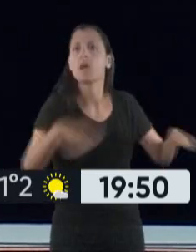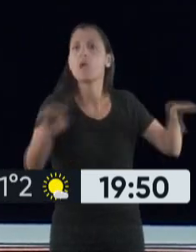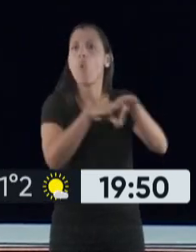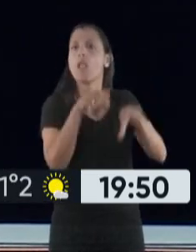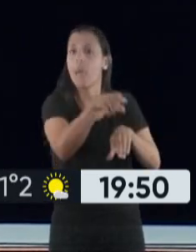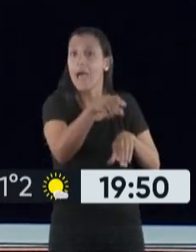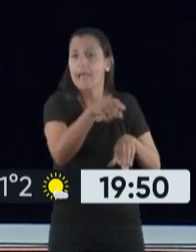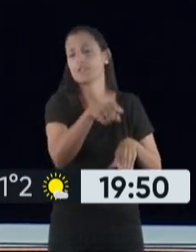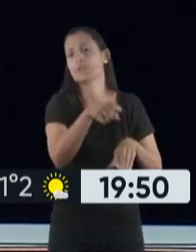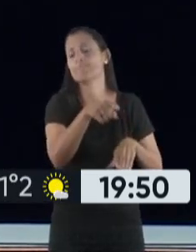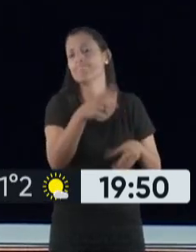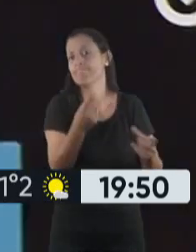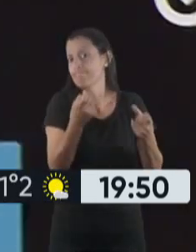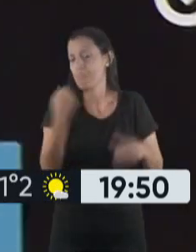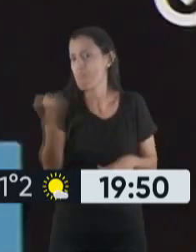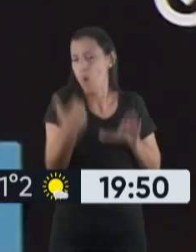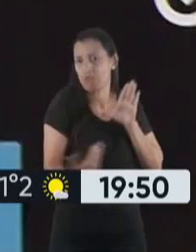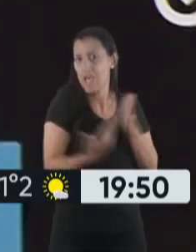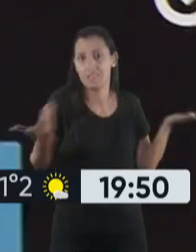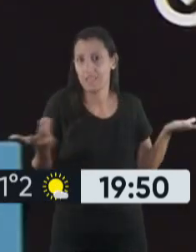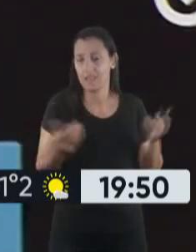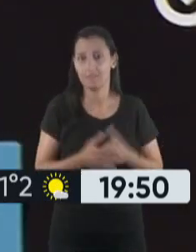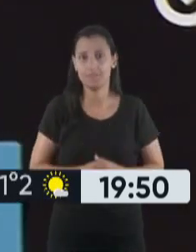que definitivamente es necesario.